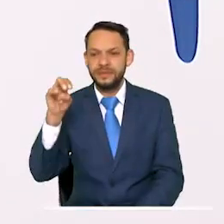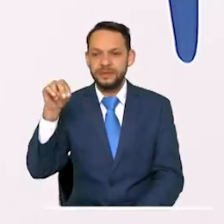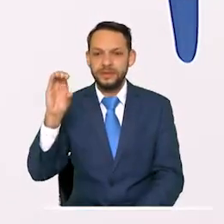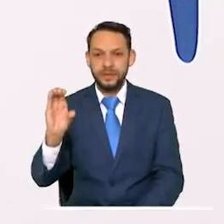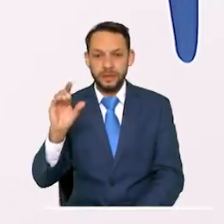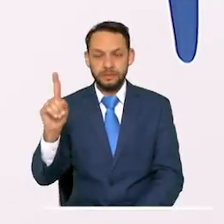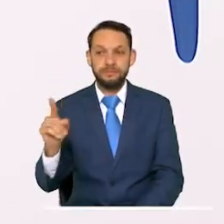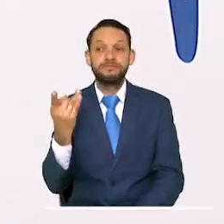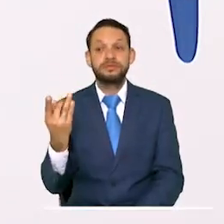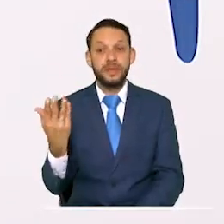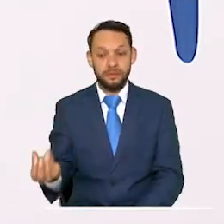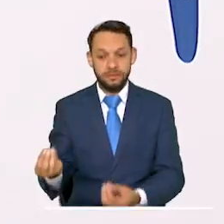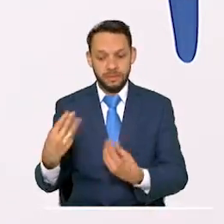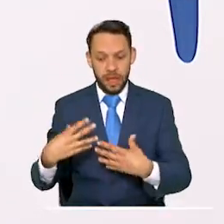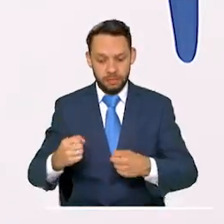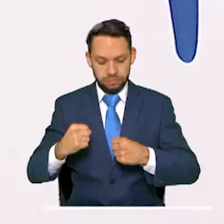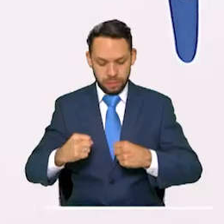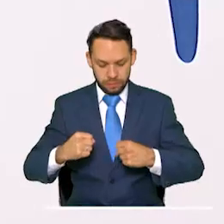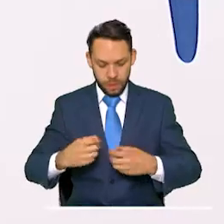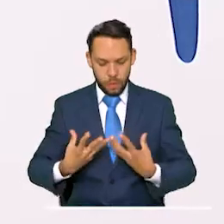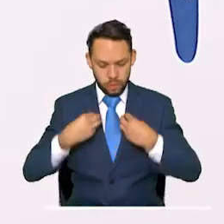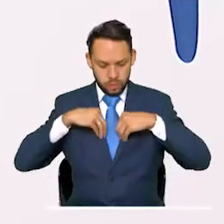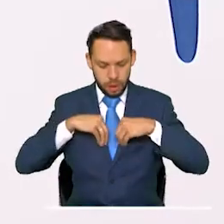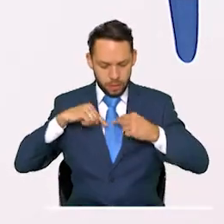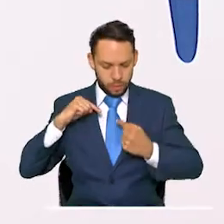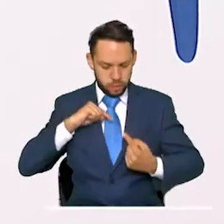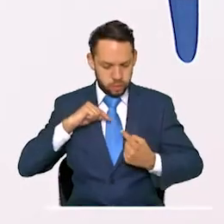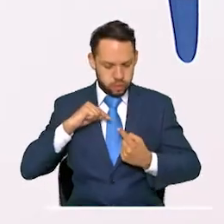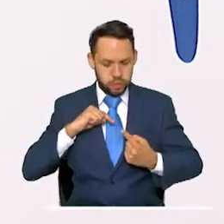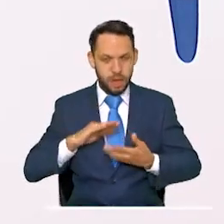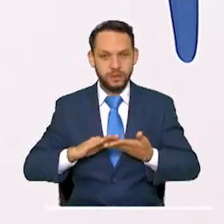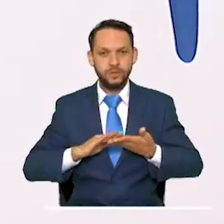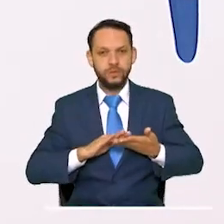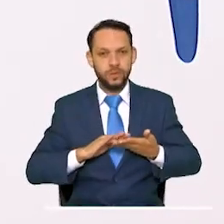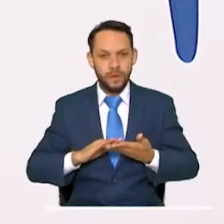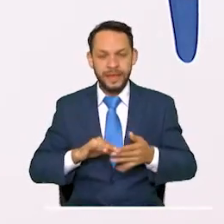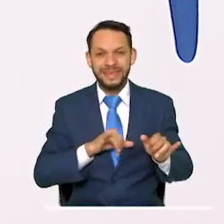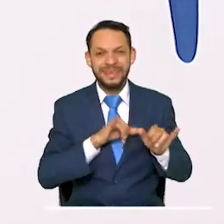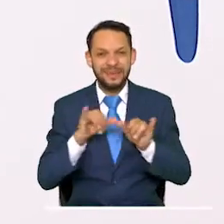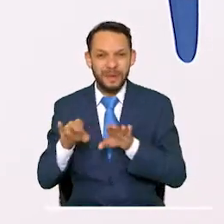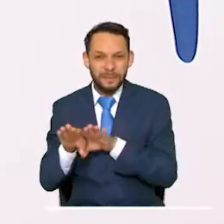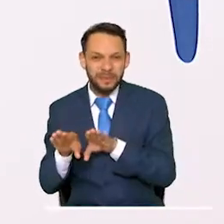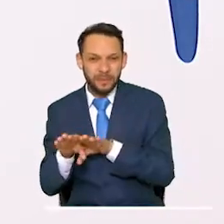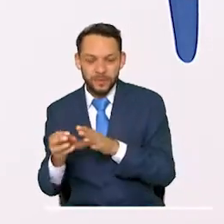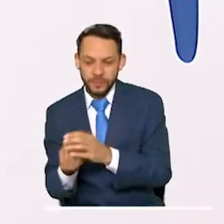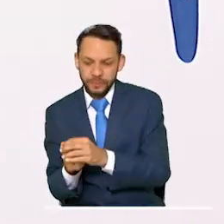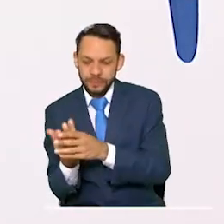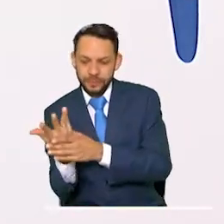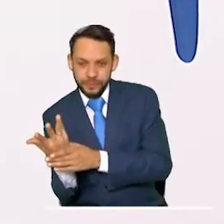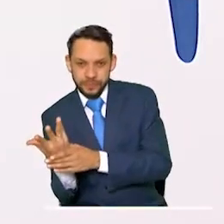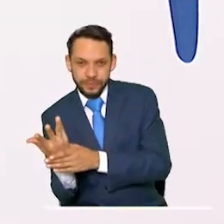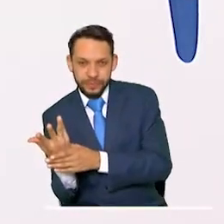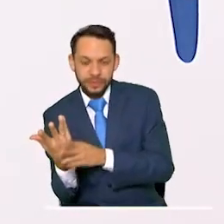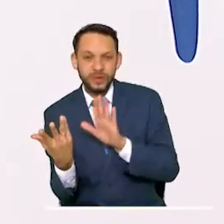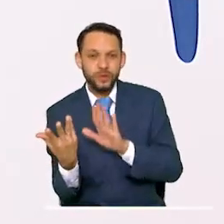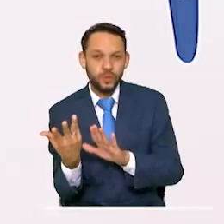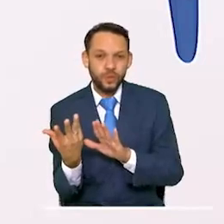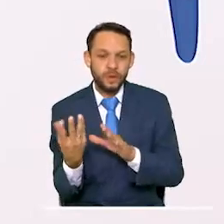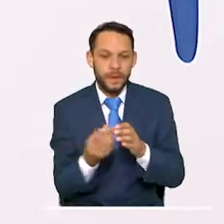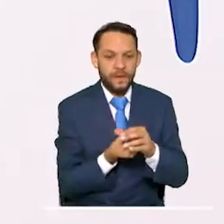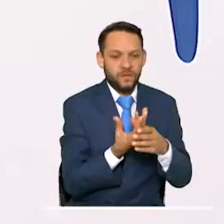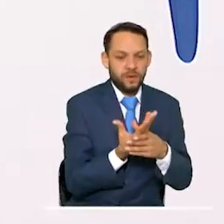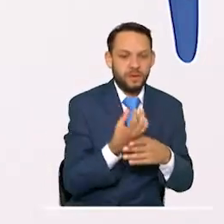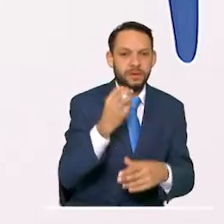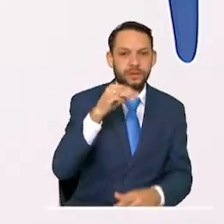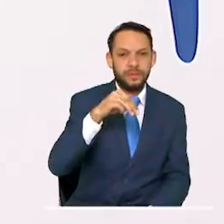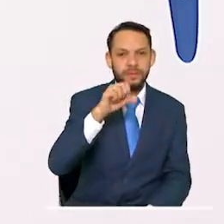Otoniel, cuando ustedes tienen de esa flor, que es como de la manzanilla lo que se utiliza es la flor, de la caléndula